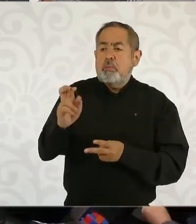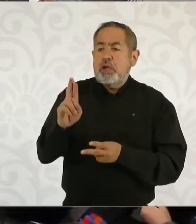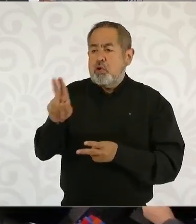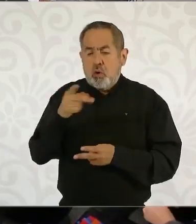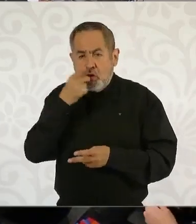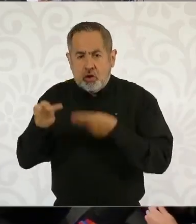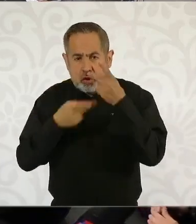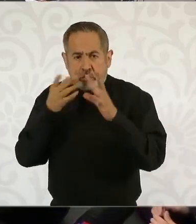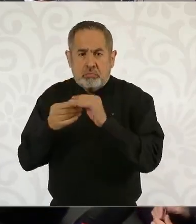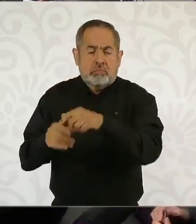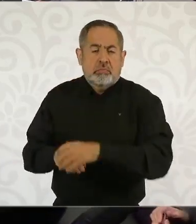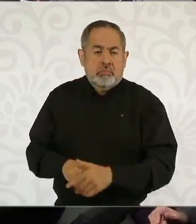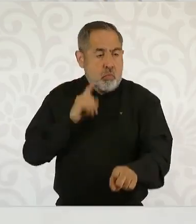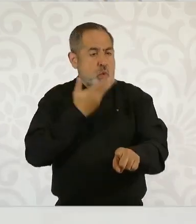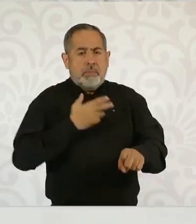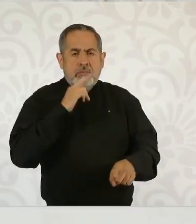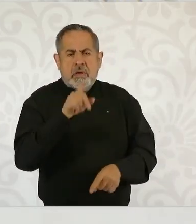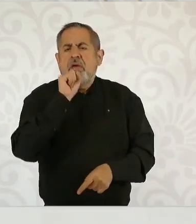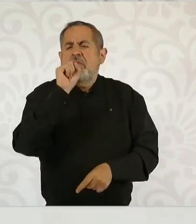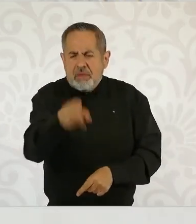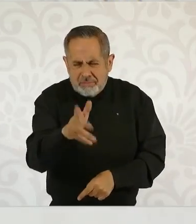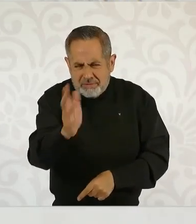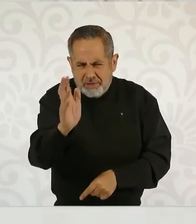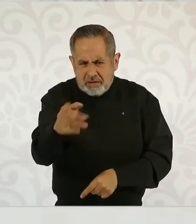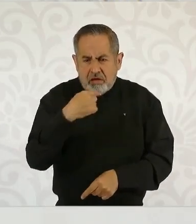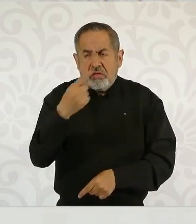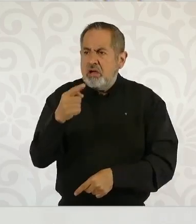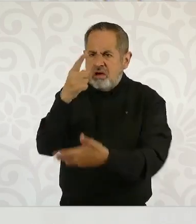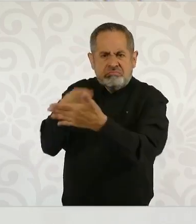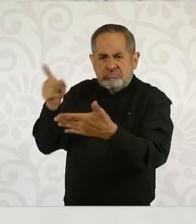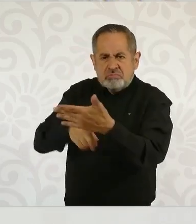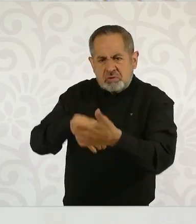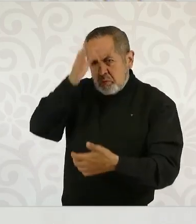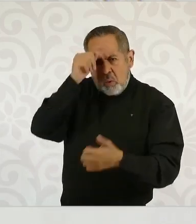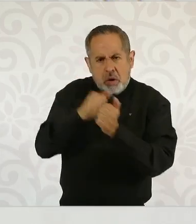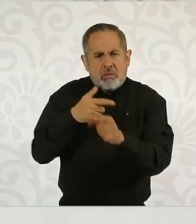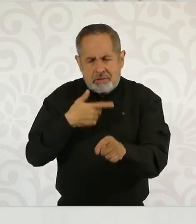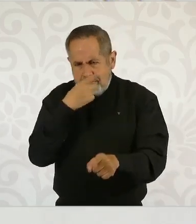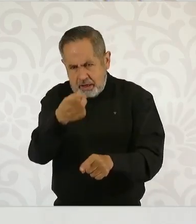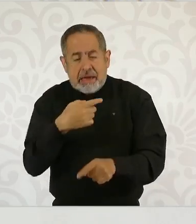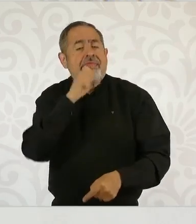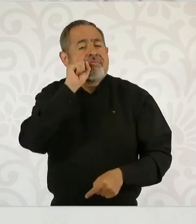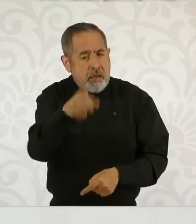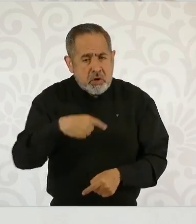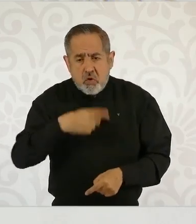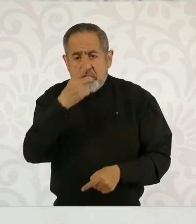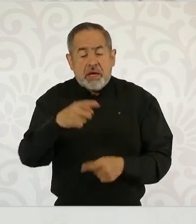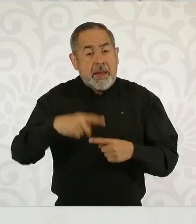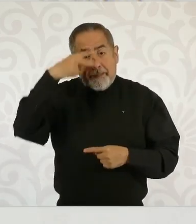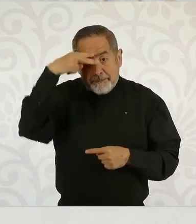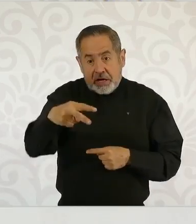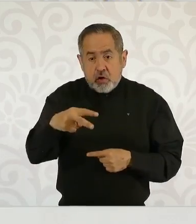Se ha También he hecho declaraciones sobre eso. Dije que condenamos la agresión y también dije que México tiene